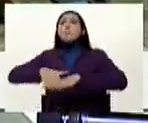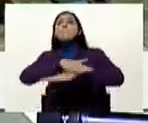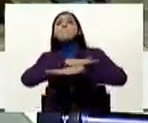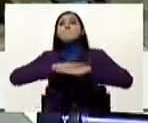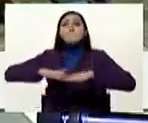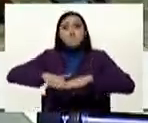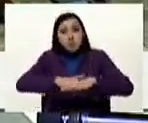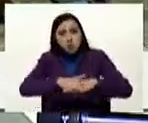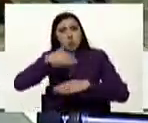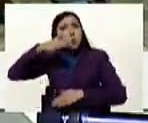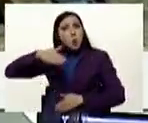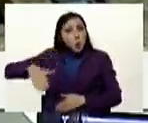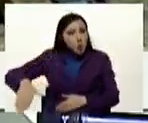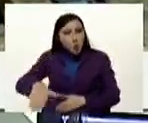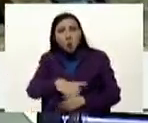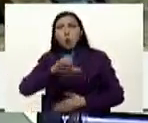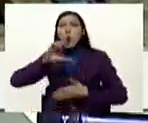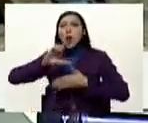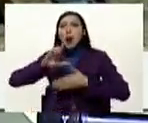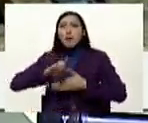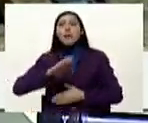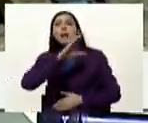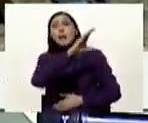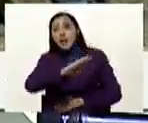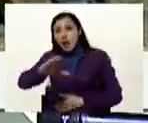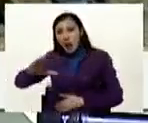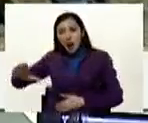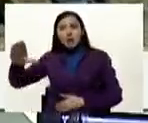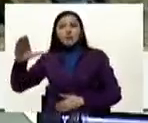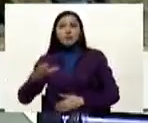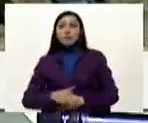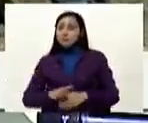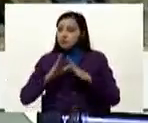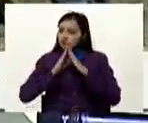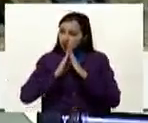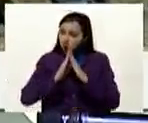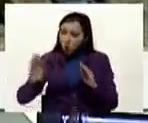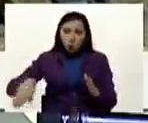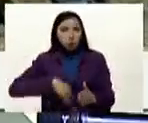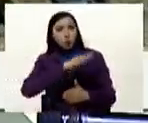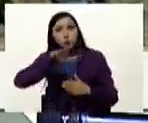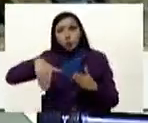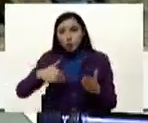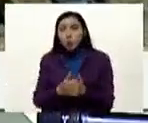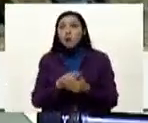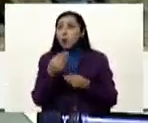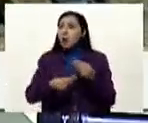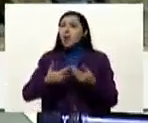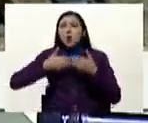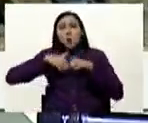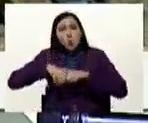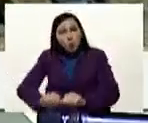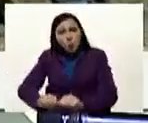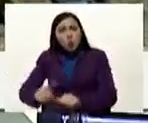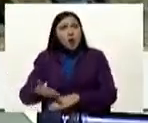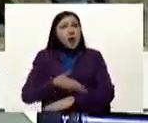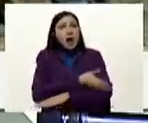los pueblos de América Latina y el Caribe, de toda América, por el crimen horrible que se